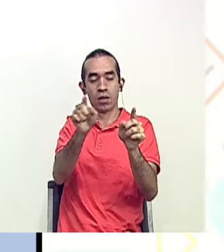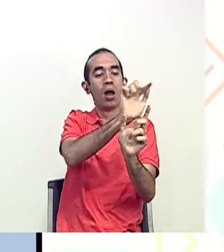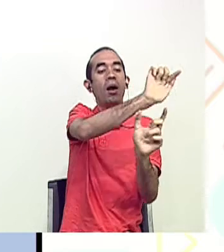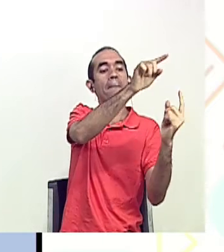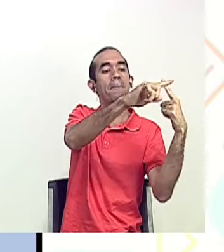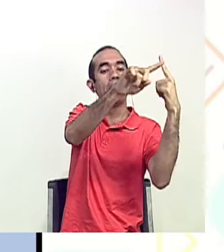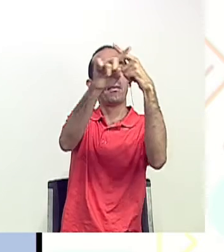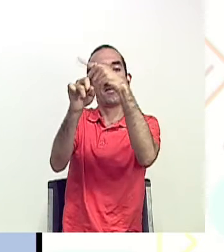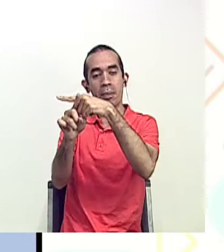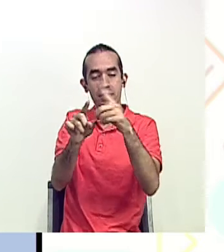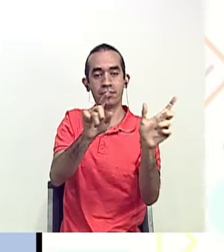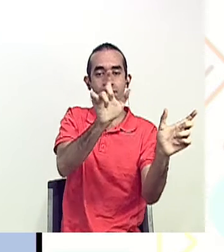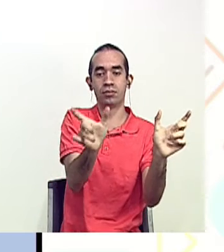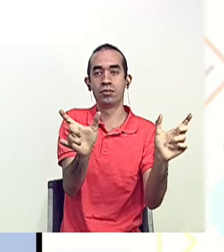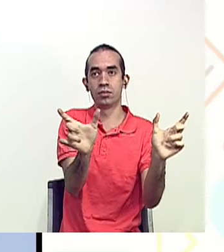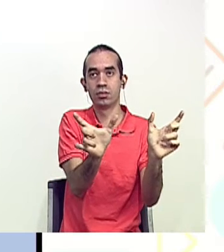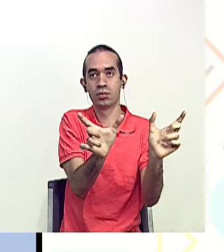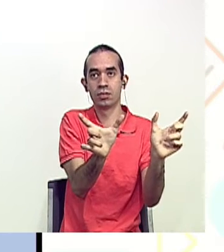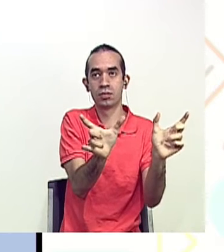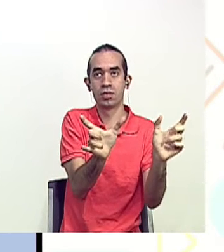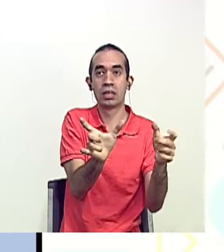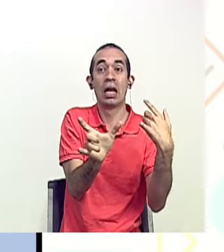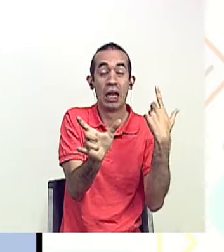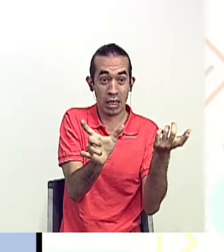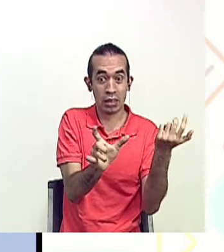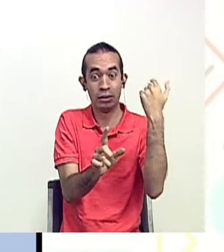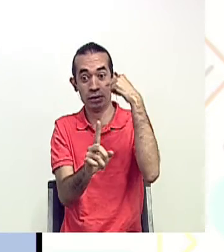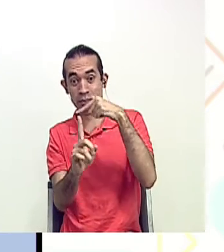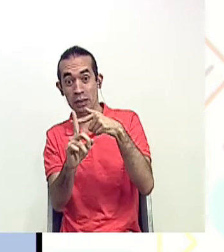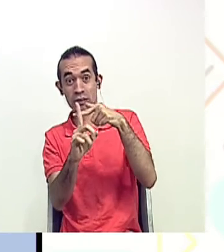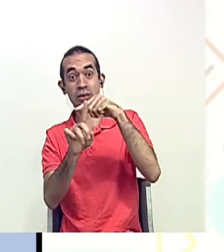5 multiplicará a cada término.